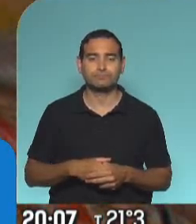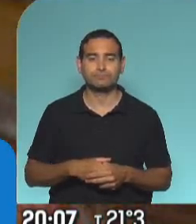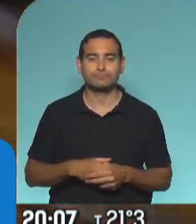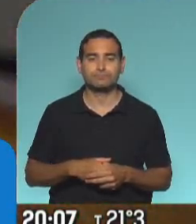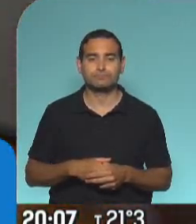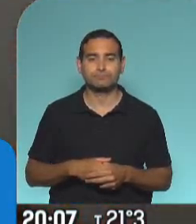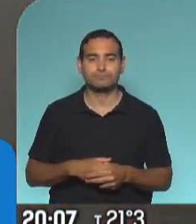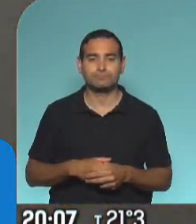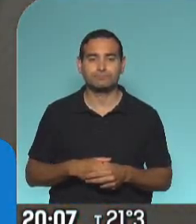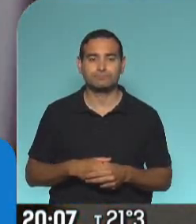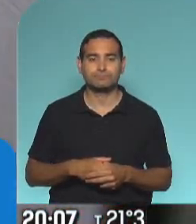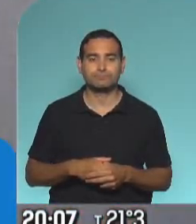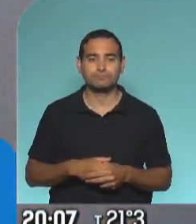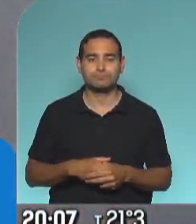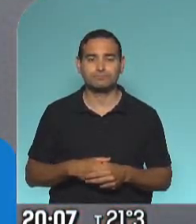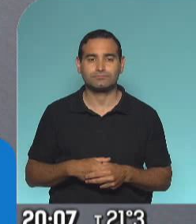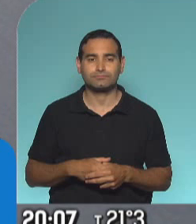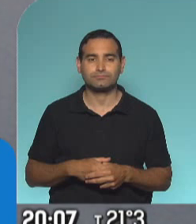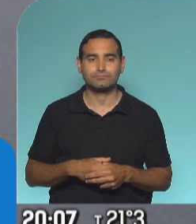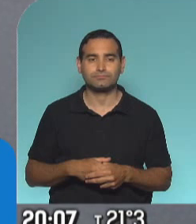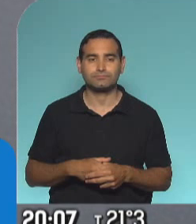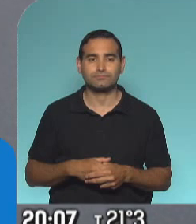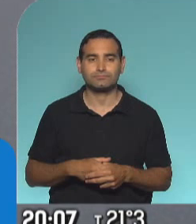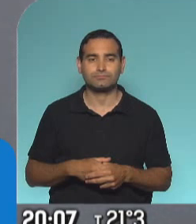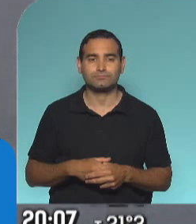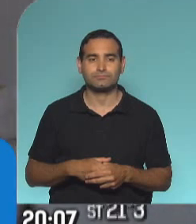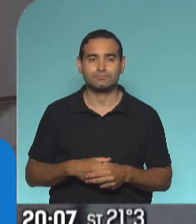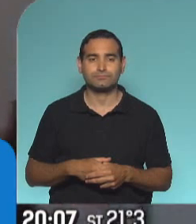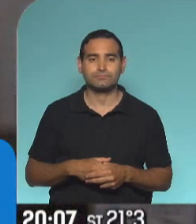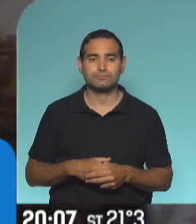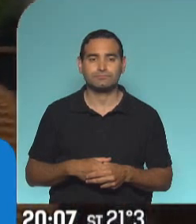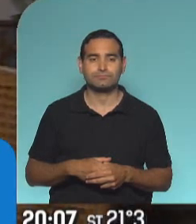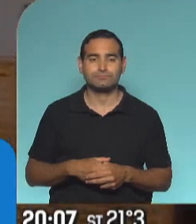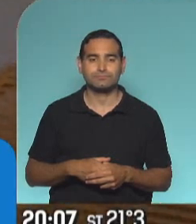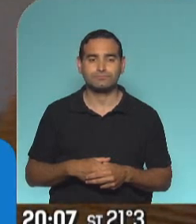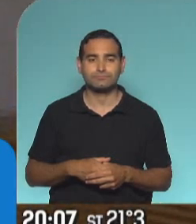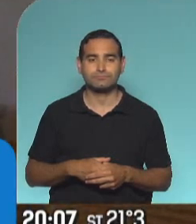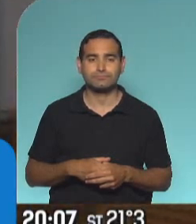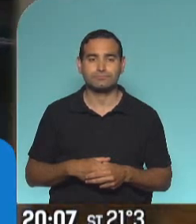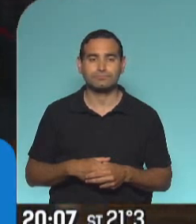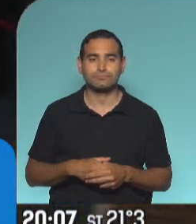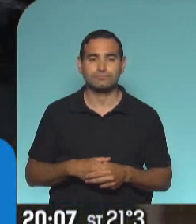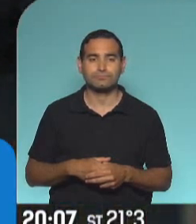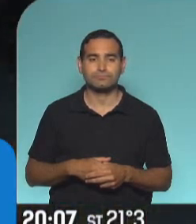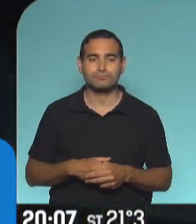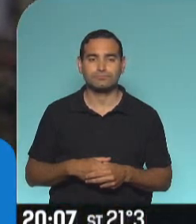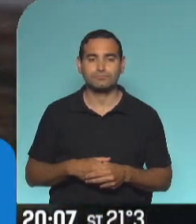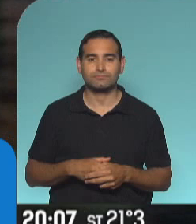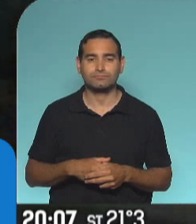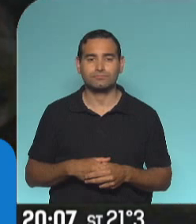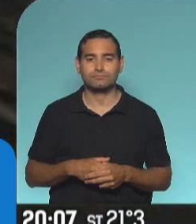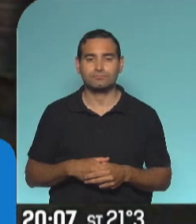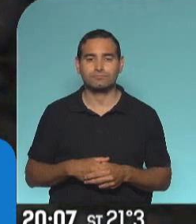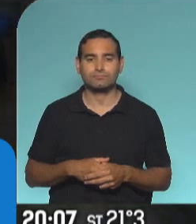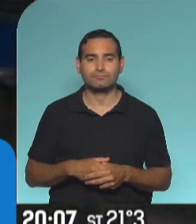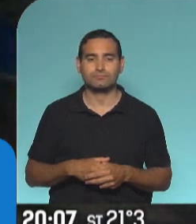recordarlo. Nobleza obliga. Está bien, está bien. Así que, bueno, eso es importante. Recordar a Spindola porque era un jugador también de categoría. Sí, claro.